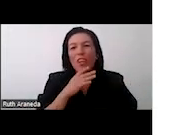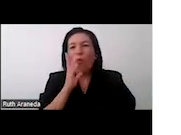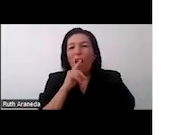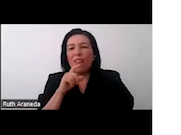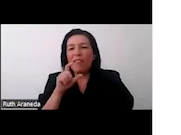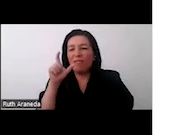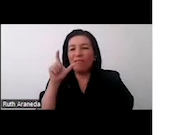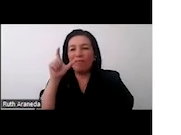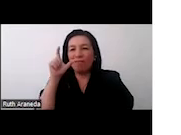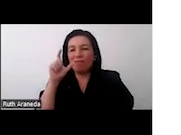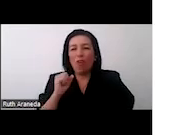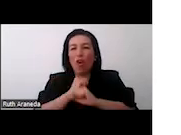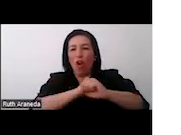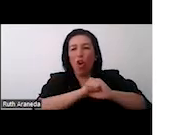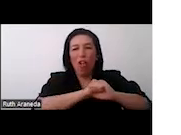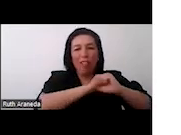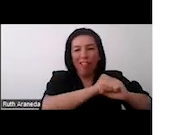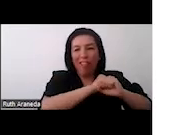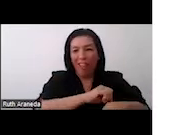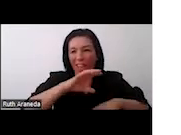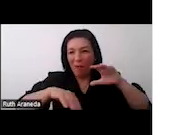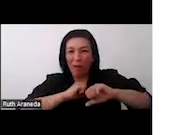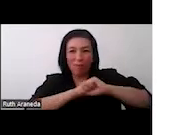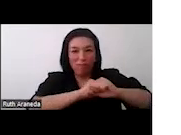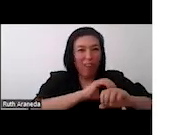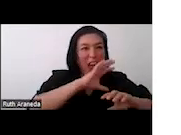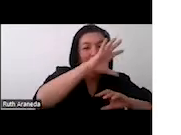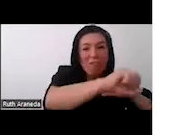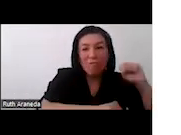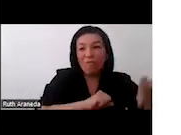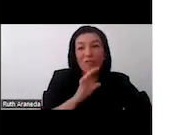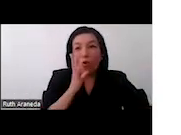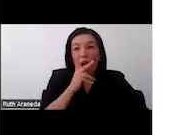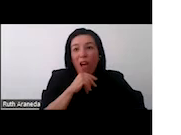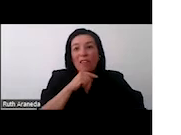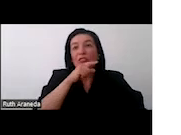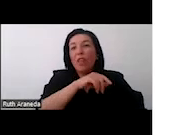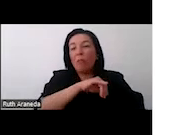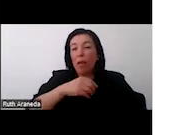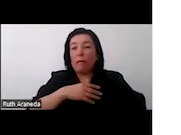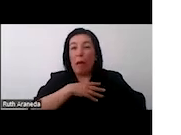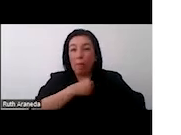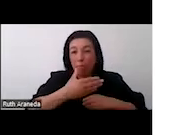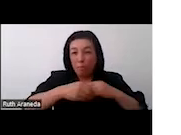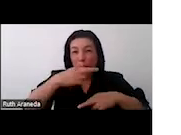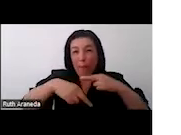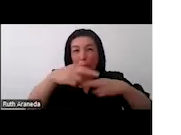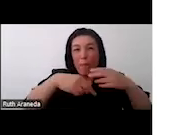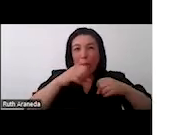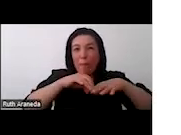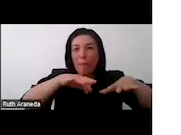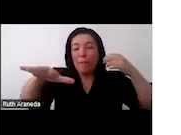entonces se reproduce en demasía y eso provoca un daño a las demás especies. Pasa eso también, por ejemplo,